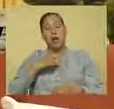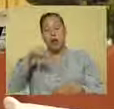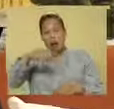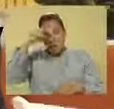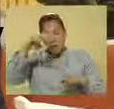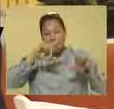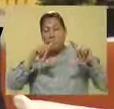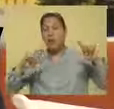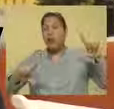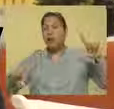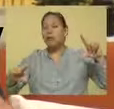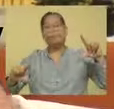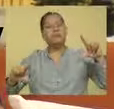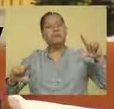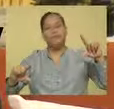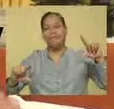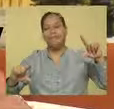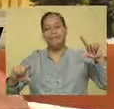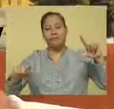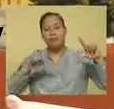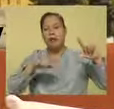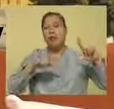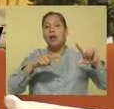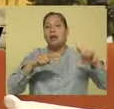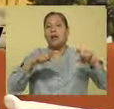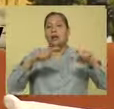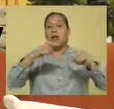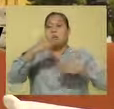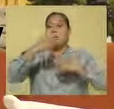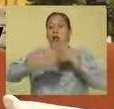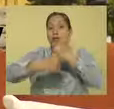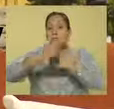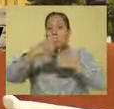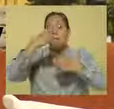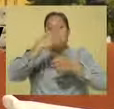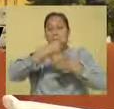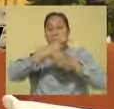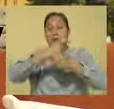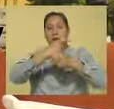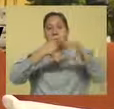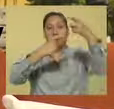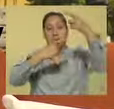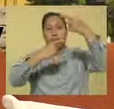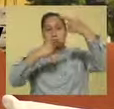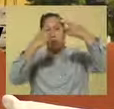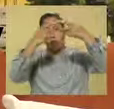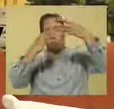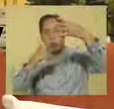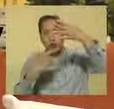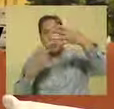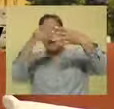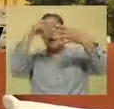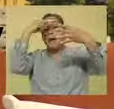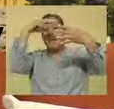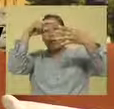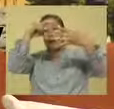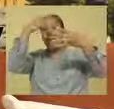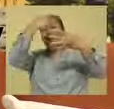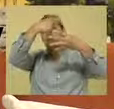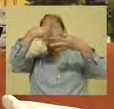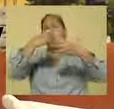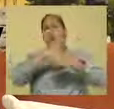México ya estamos ocupando los primeros lugares a nivel mundial de sobrepeso y obesidad.